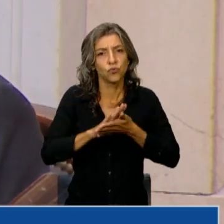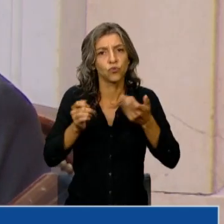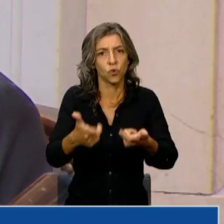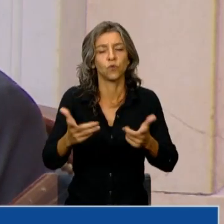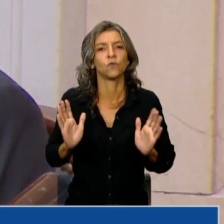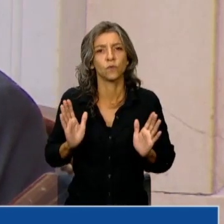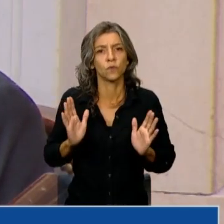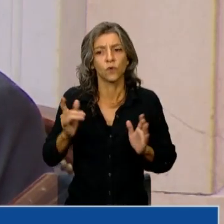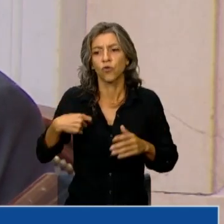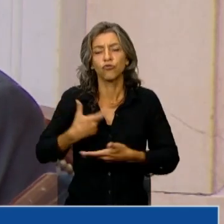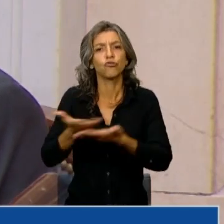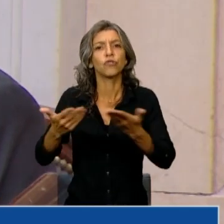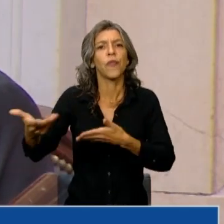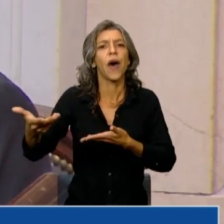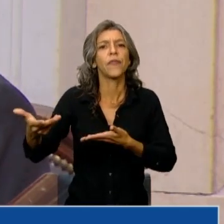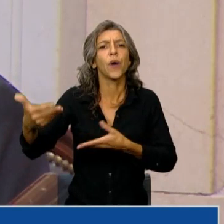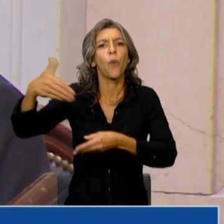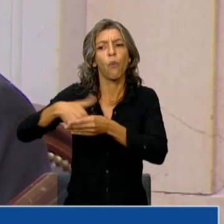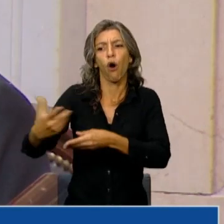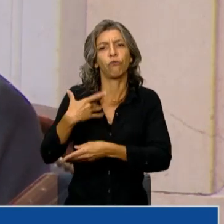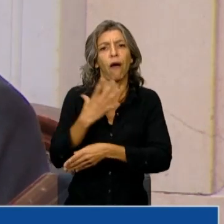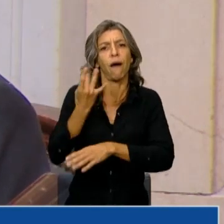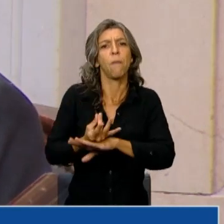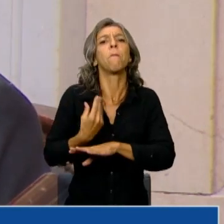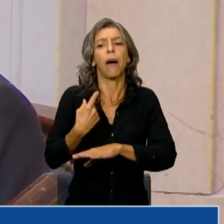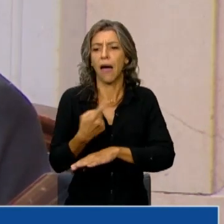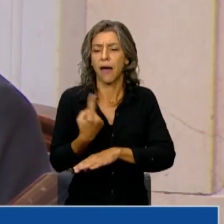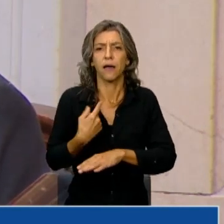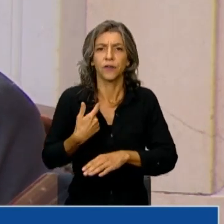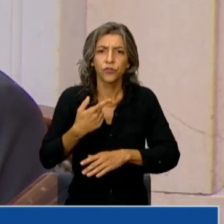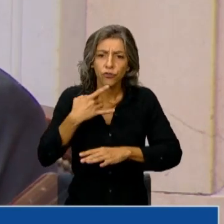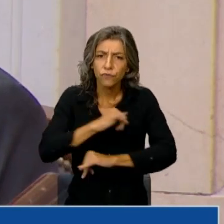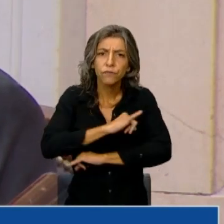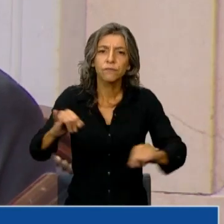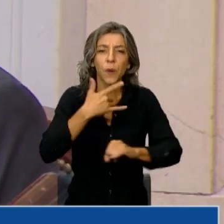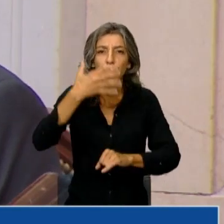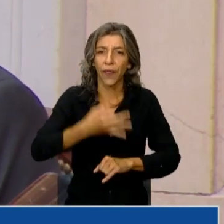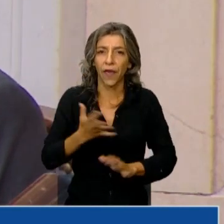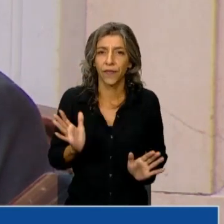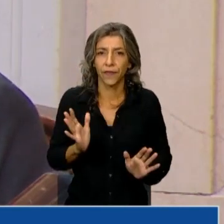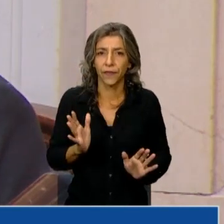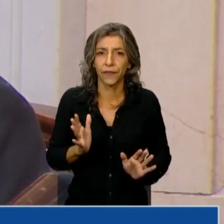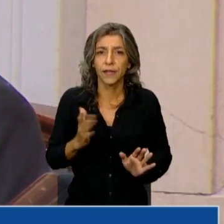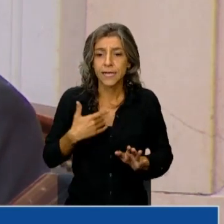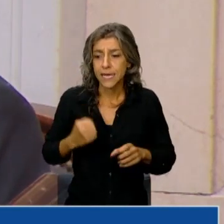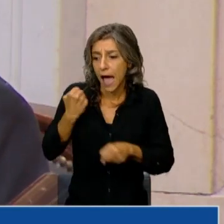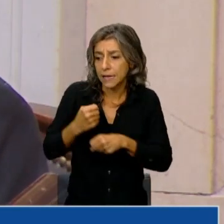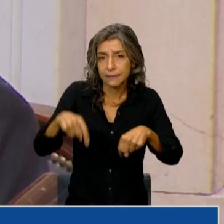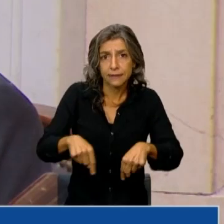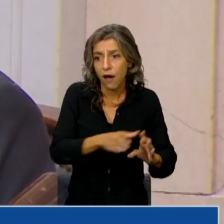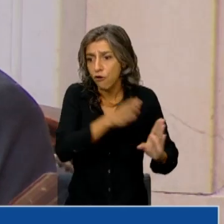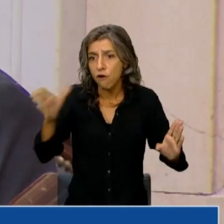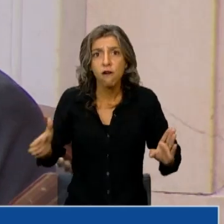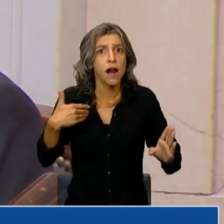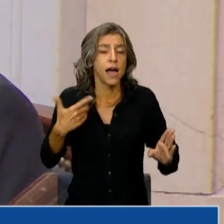al Congreso Nacional a decir la verdad. Y la verdad es que en Rosario, en la provincia de Santa Fe, se ha hecho un pésimo diagnóstico de lo que estamos